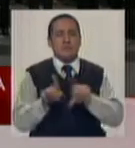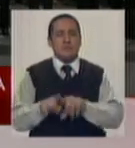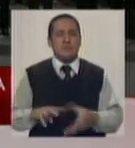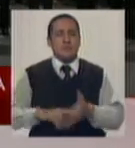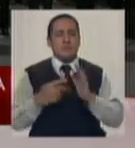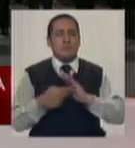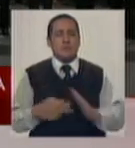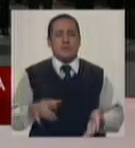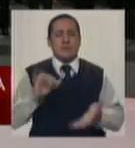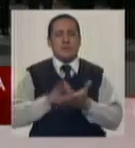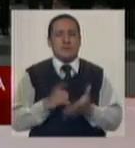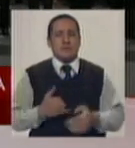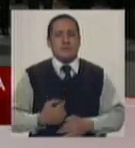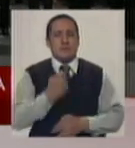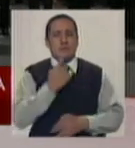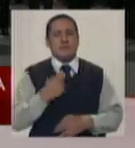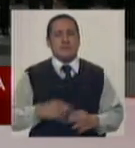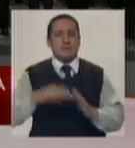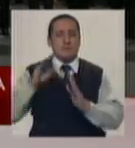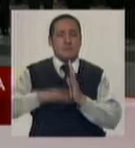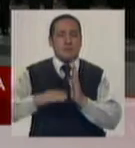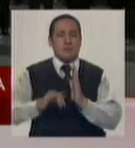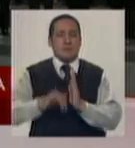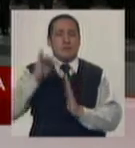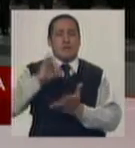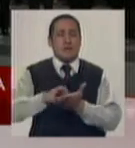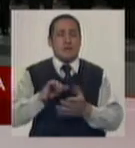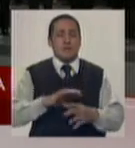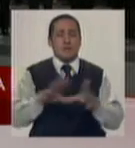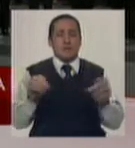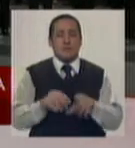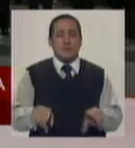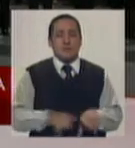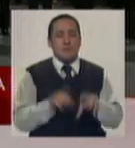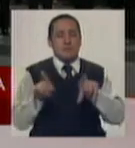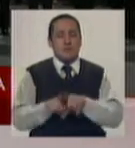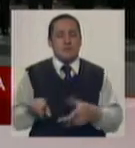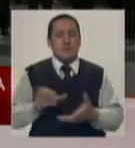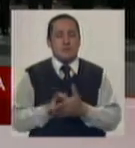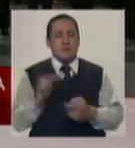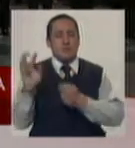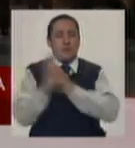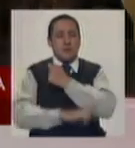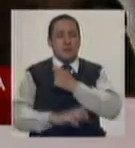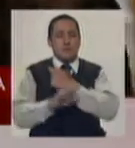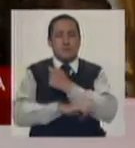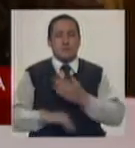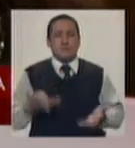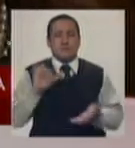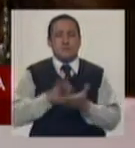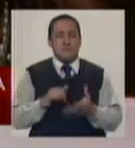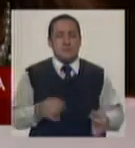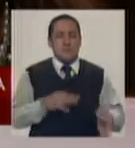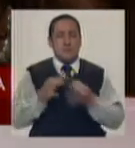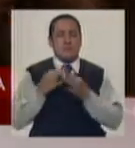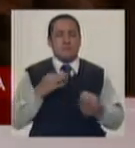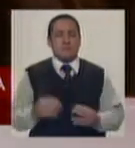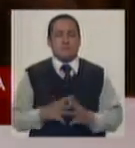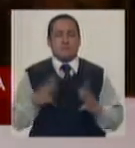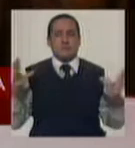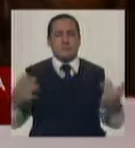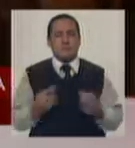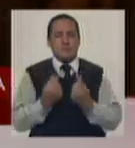pues que sean menos que los demás. Y a propósito, pues son naciones que manejan gran cantidad